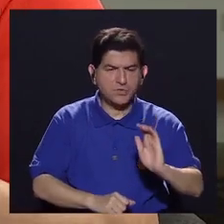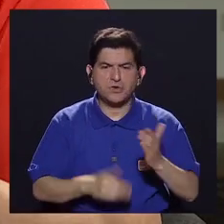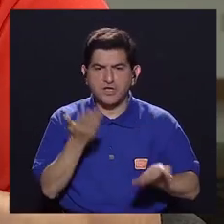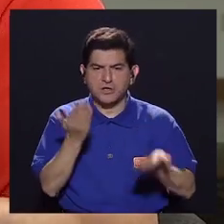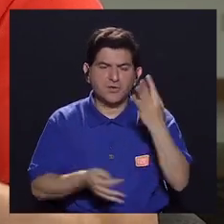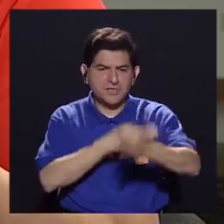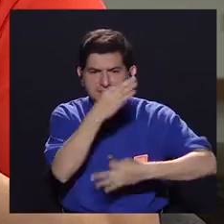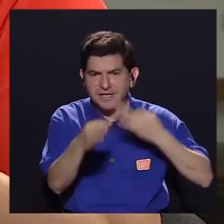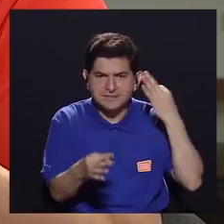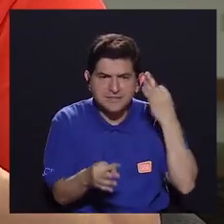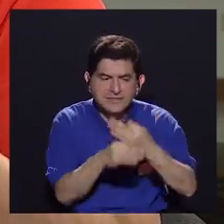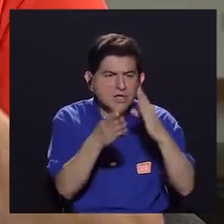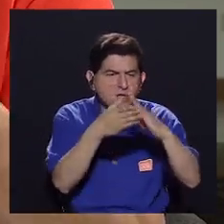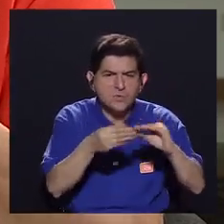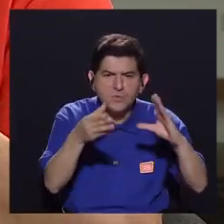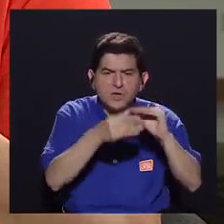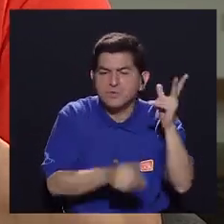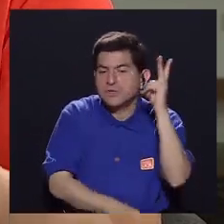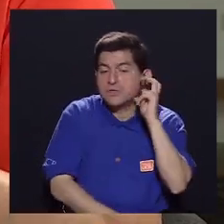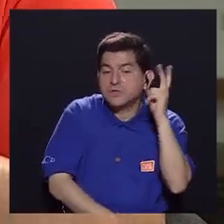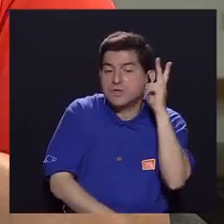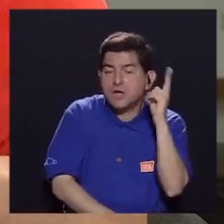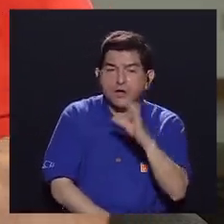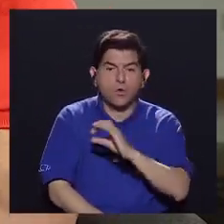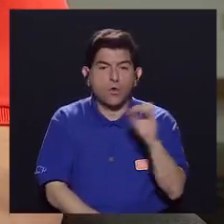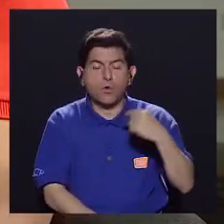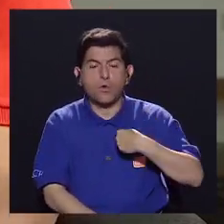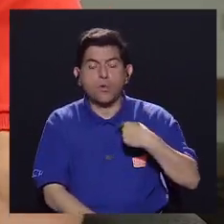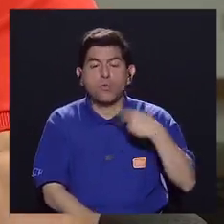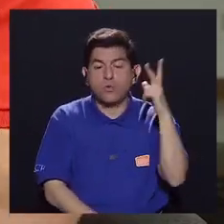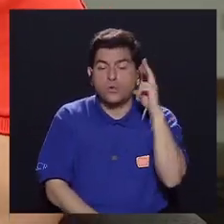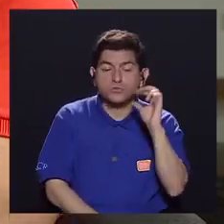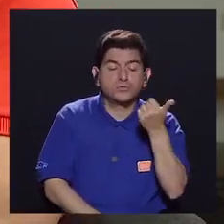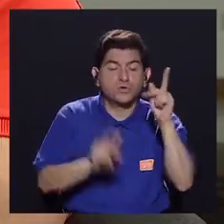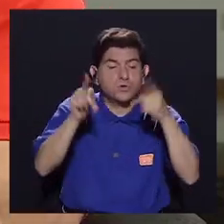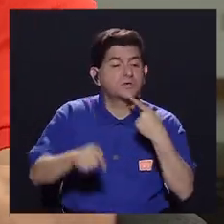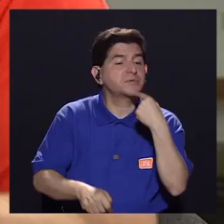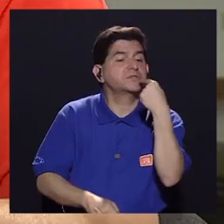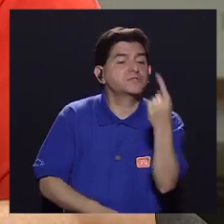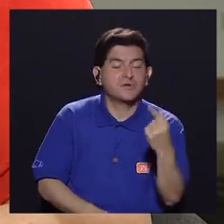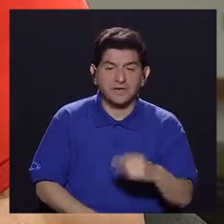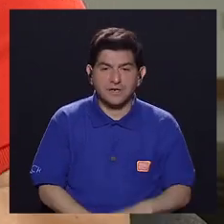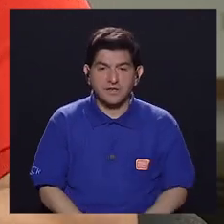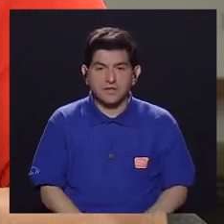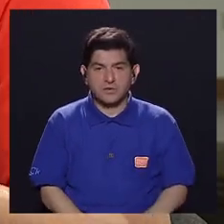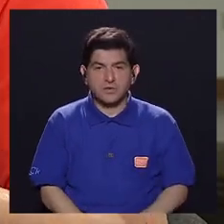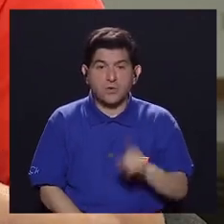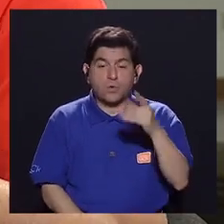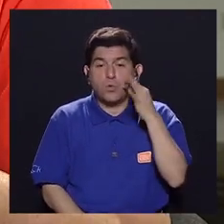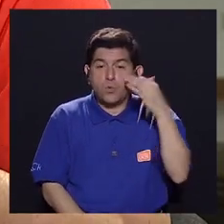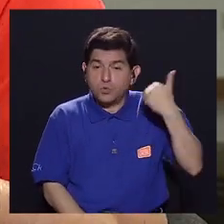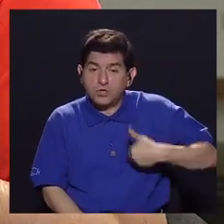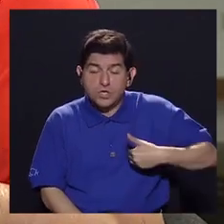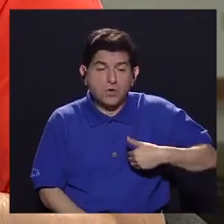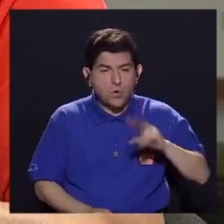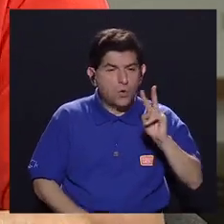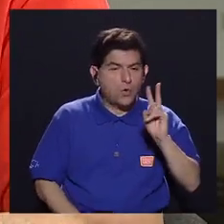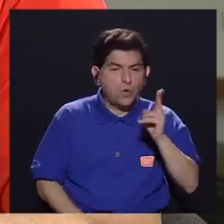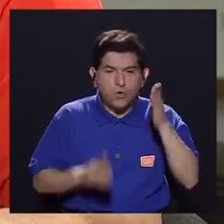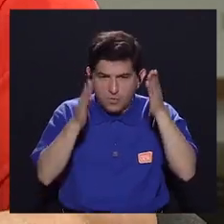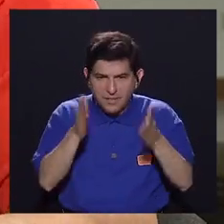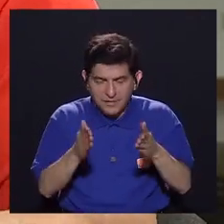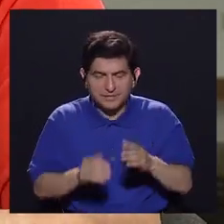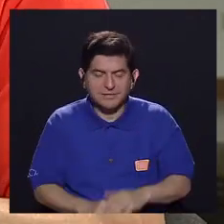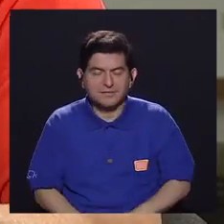llega con algún tipo de comentario que escuchó, o uno de rebote escuchó que alguien le dijo, uy, o algún tío le hizo algún comentario,